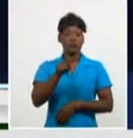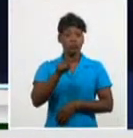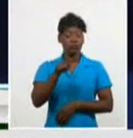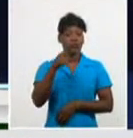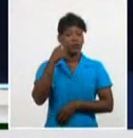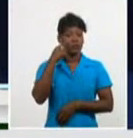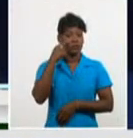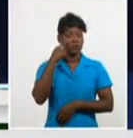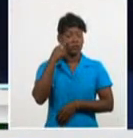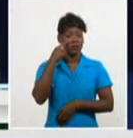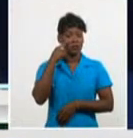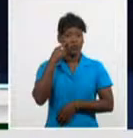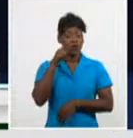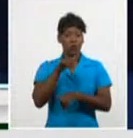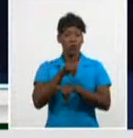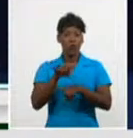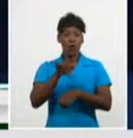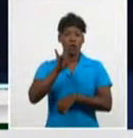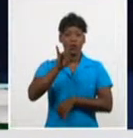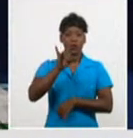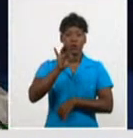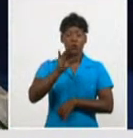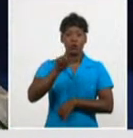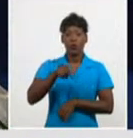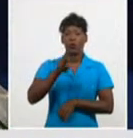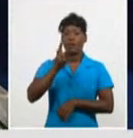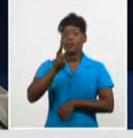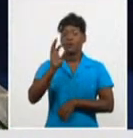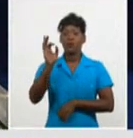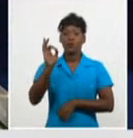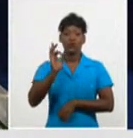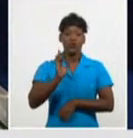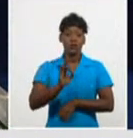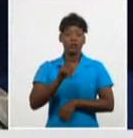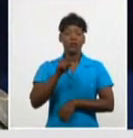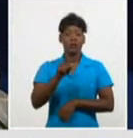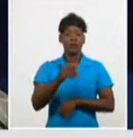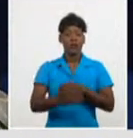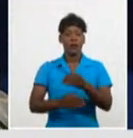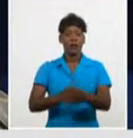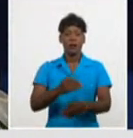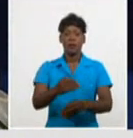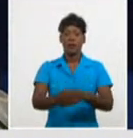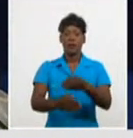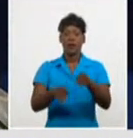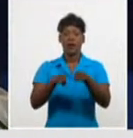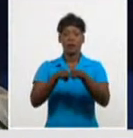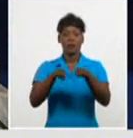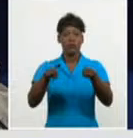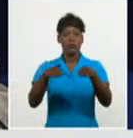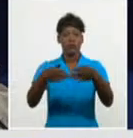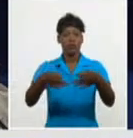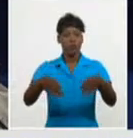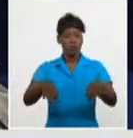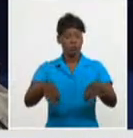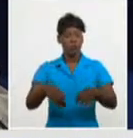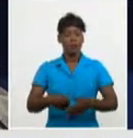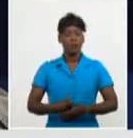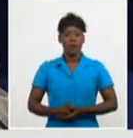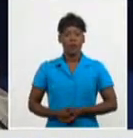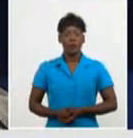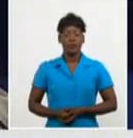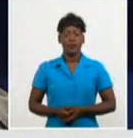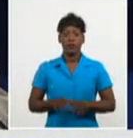el 98,3%, presentan una evolución clínica estable. Se acumulan,